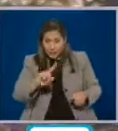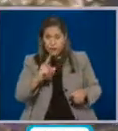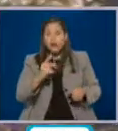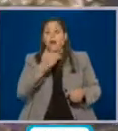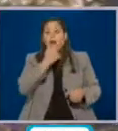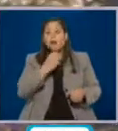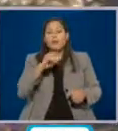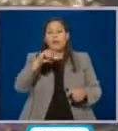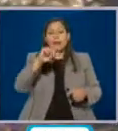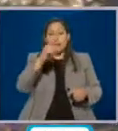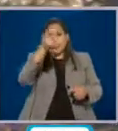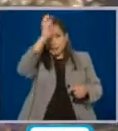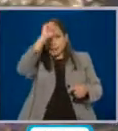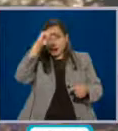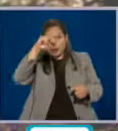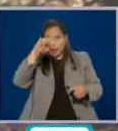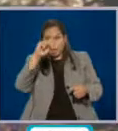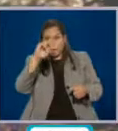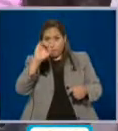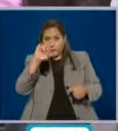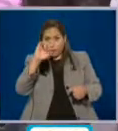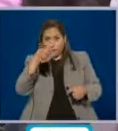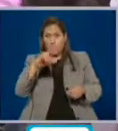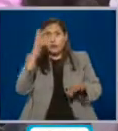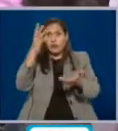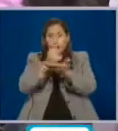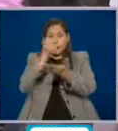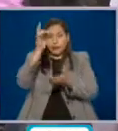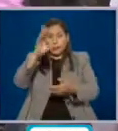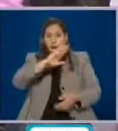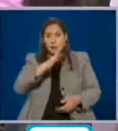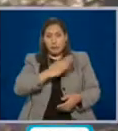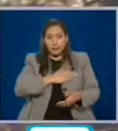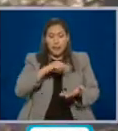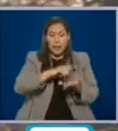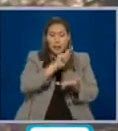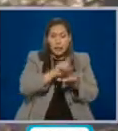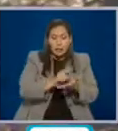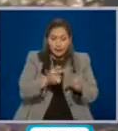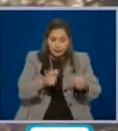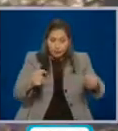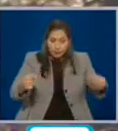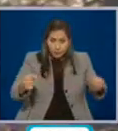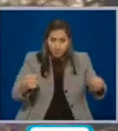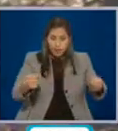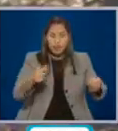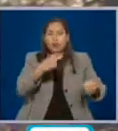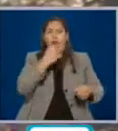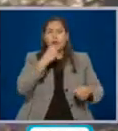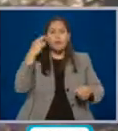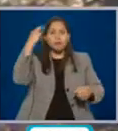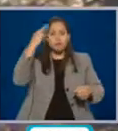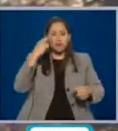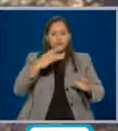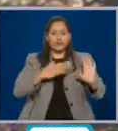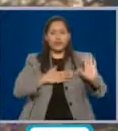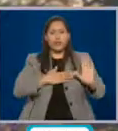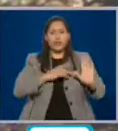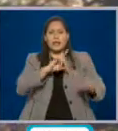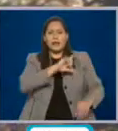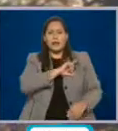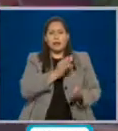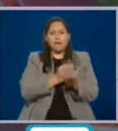Napoleón conquista España y entonces se hace la Constitución de Cádiz y entonces el virrey jura lealtad a la Constitución de Cádiz y al rey de España